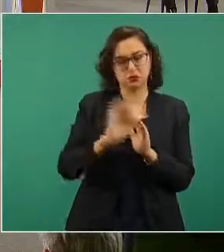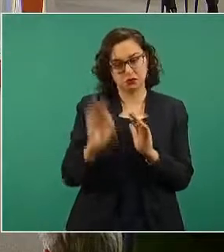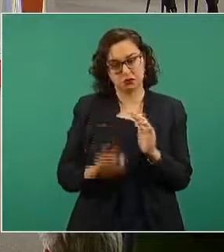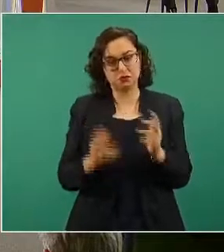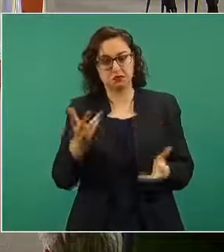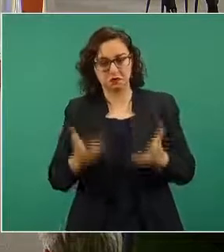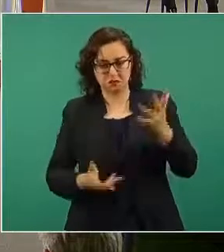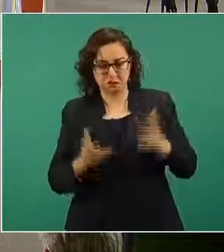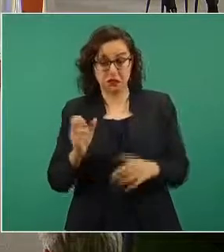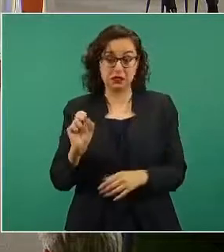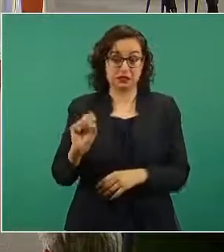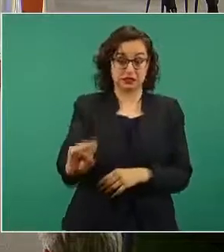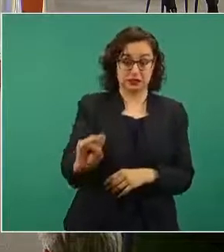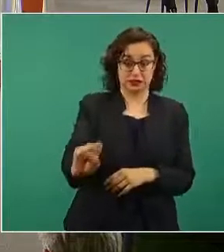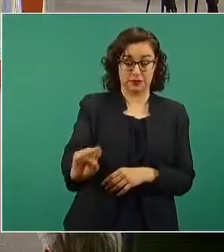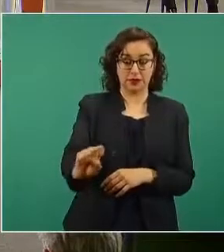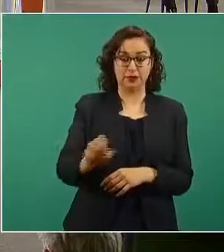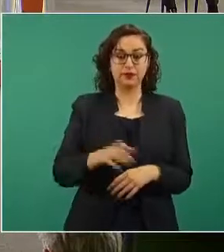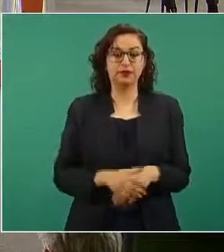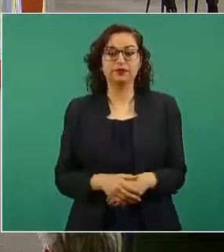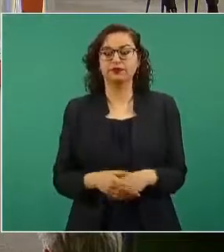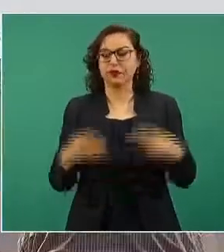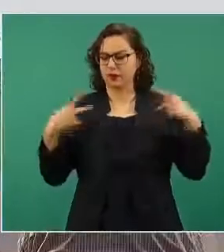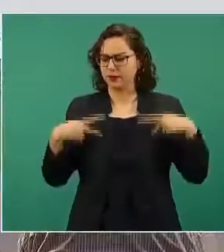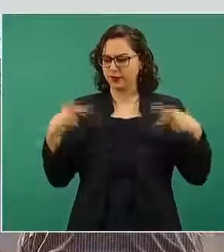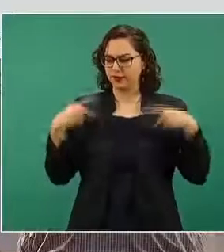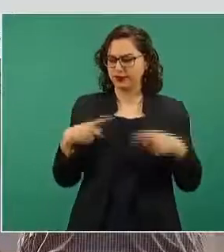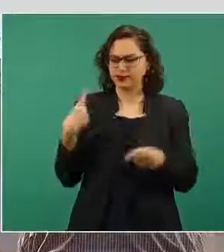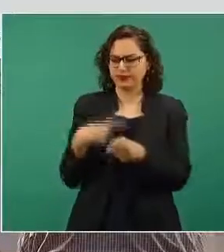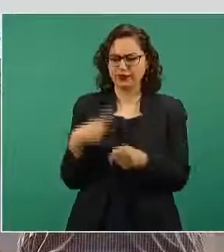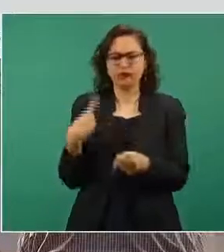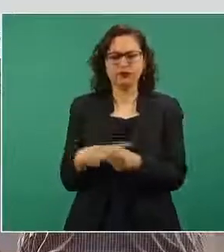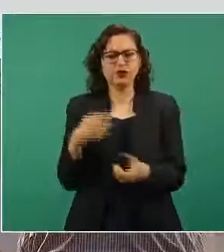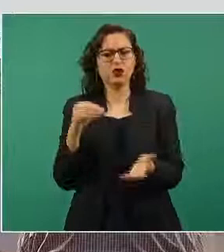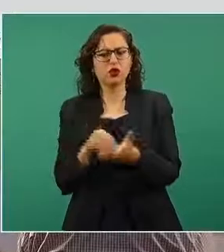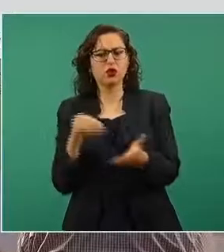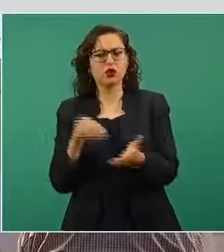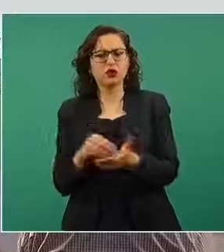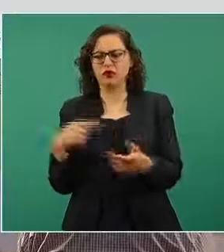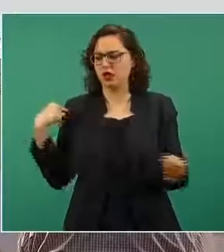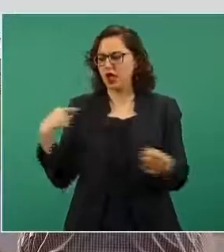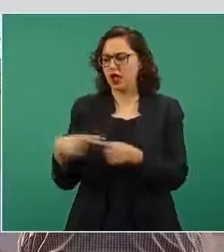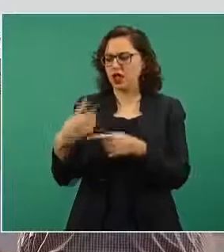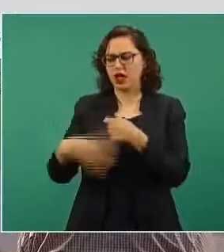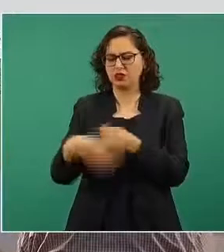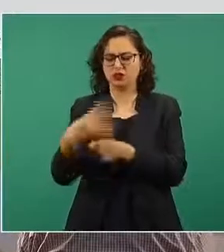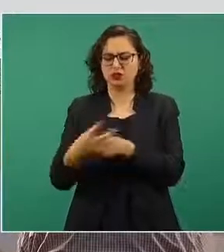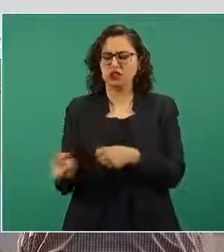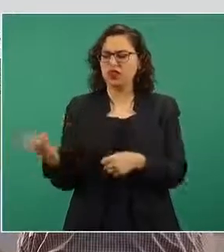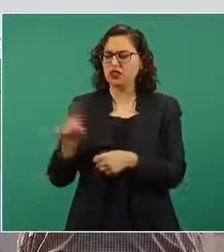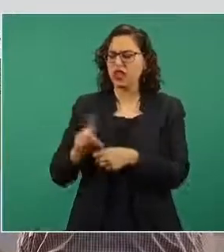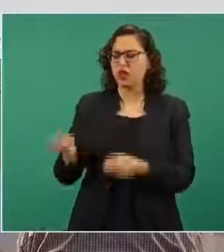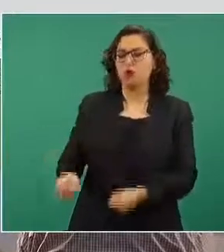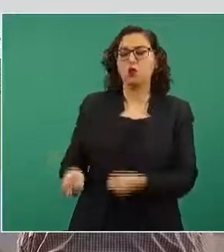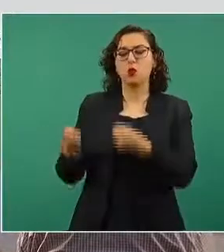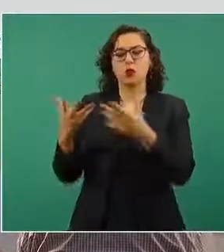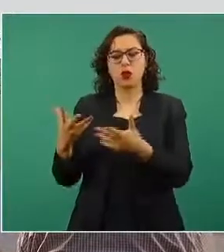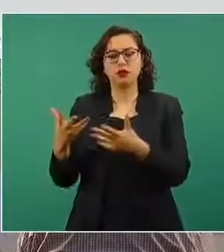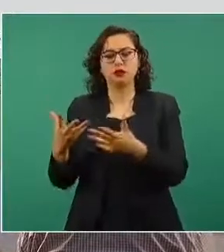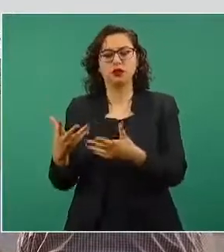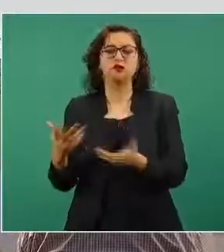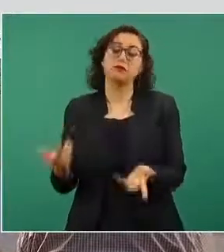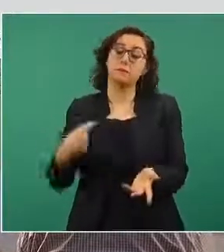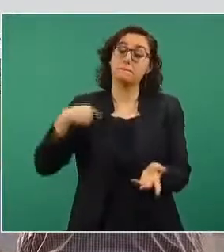este momento tenemos 2% de los casos, son los casos activos. Esto lo hemos insistido una y otra vez, a veces parece